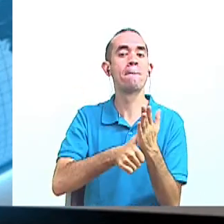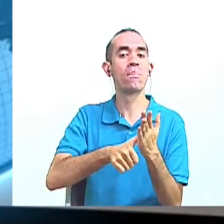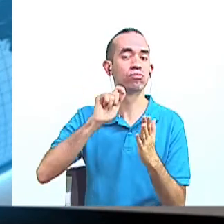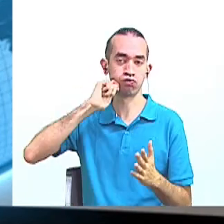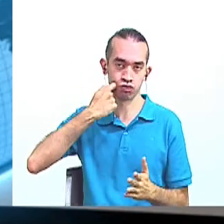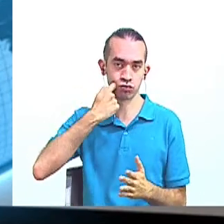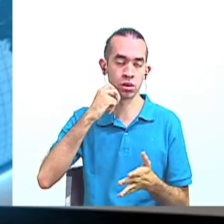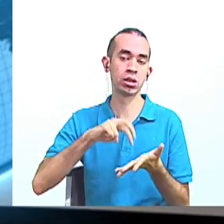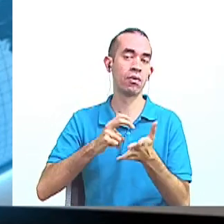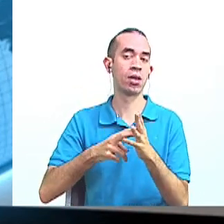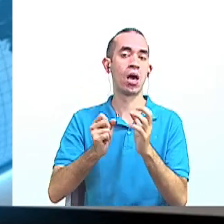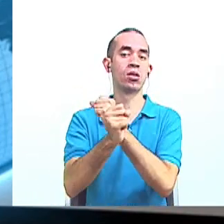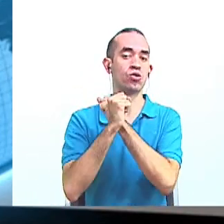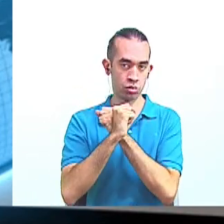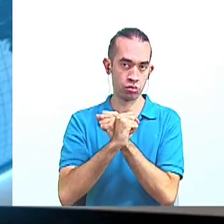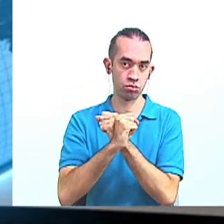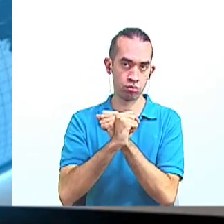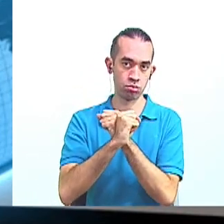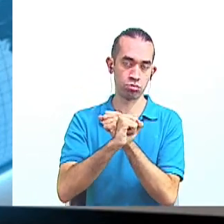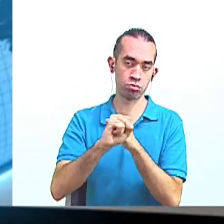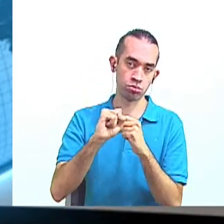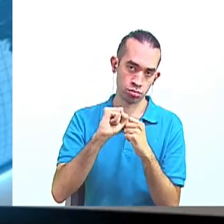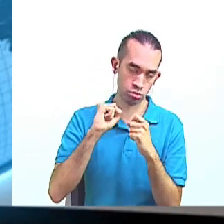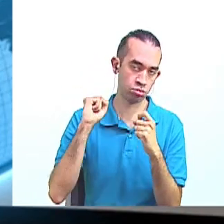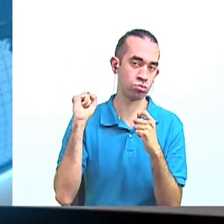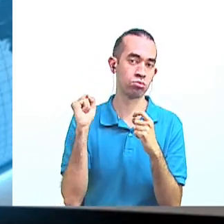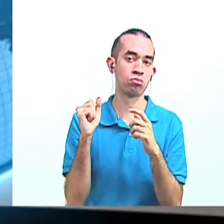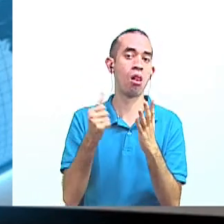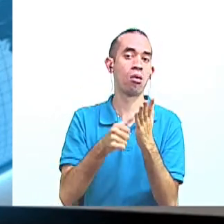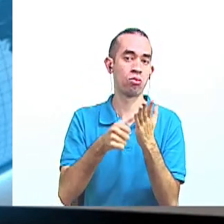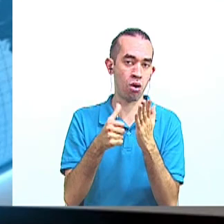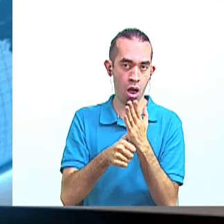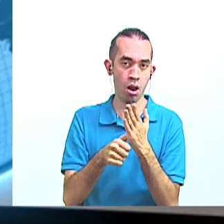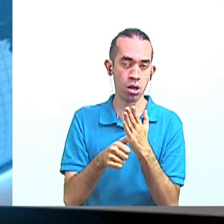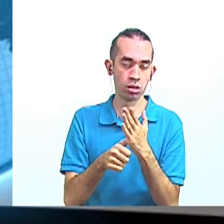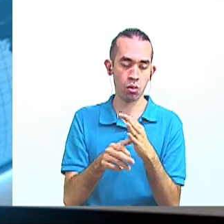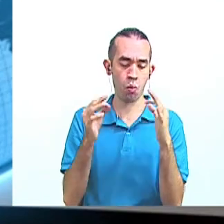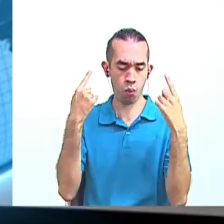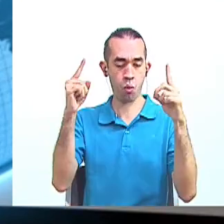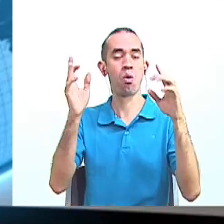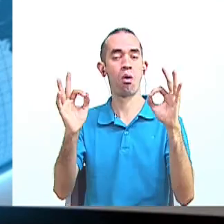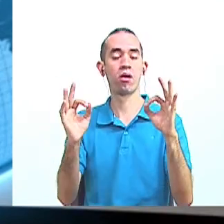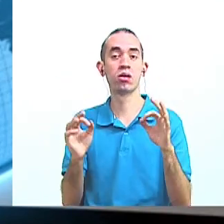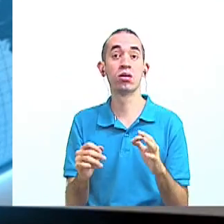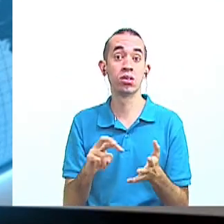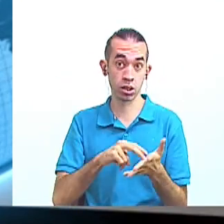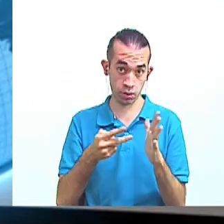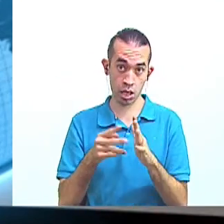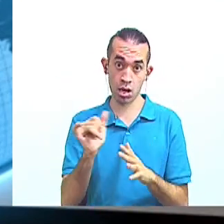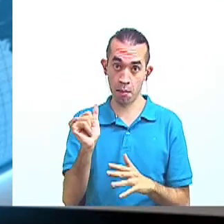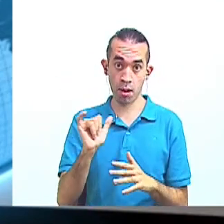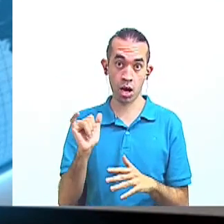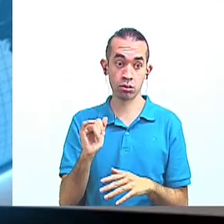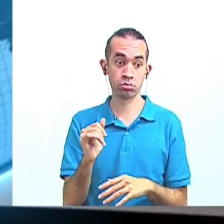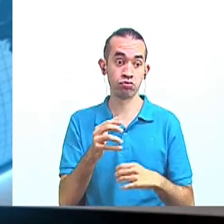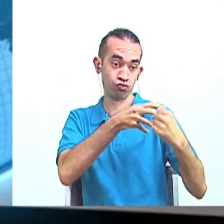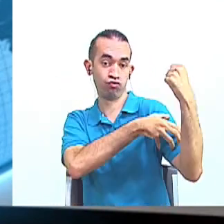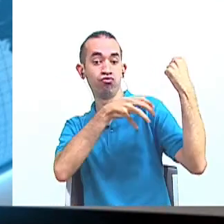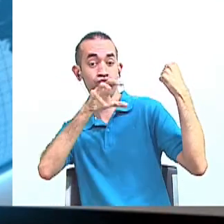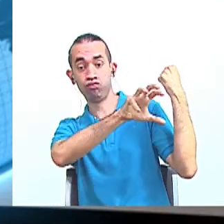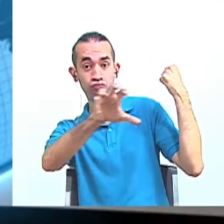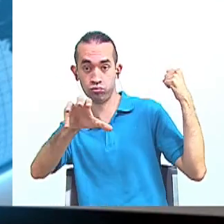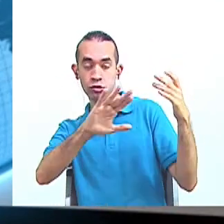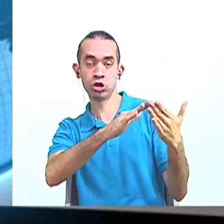en lo que es las garantías, en este caso electorales, pero que también empodera de alguna manera a los